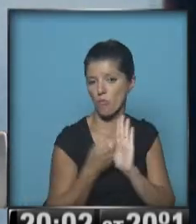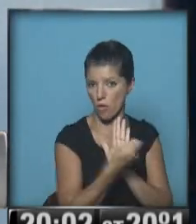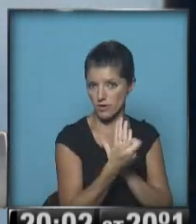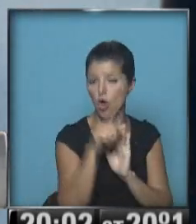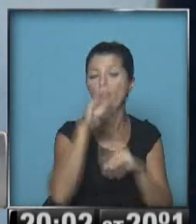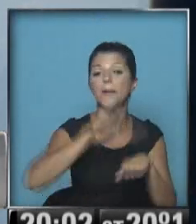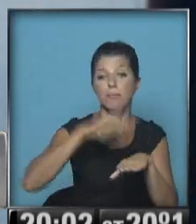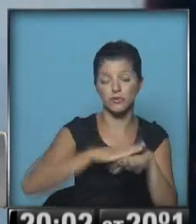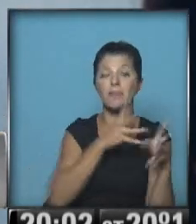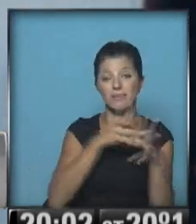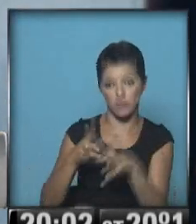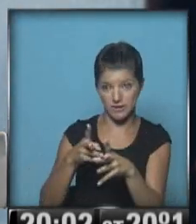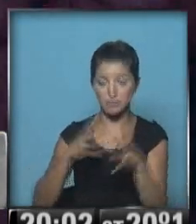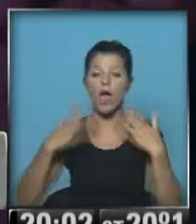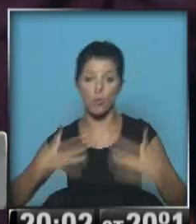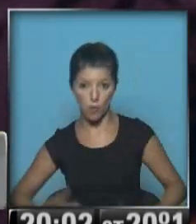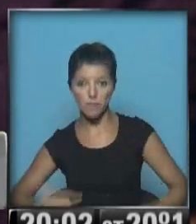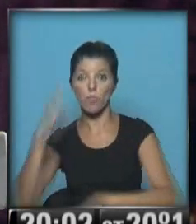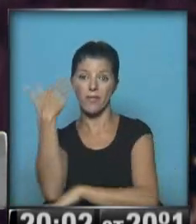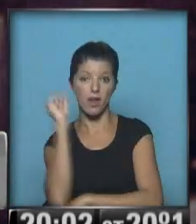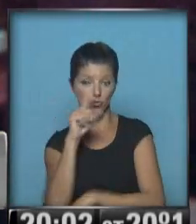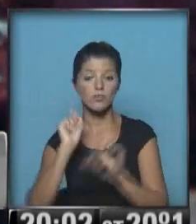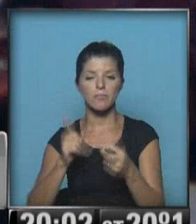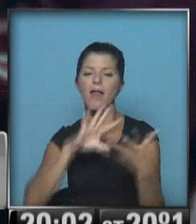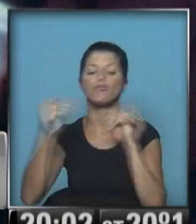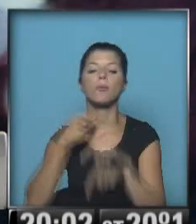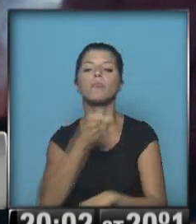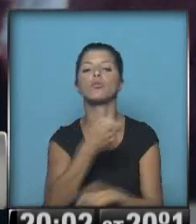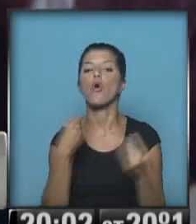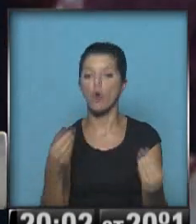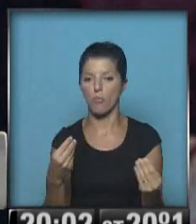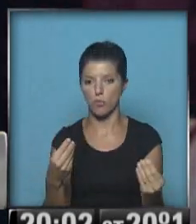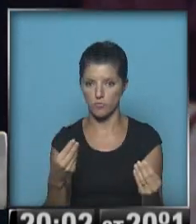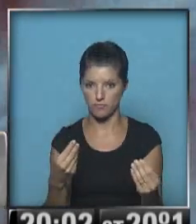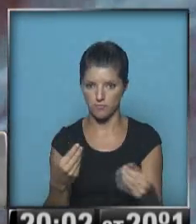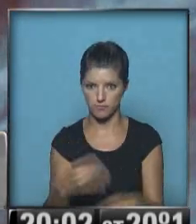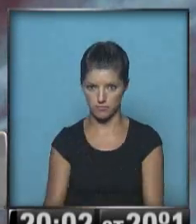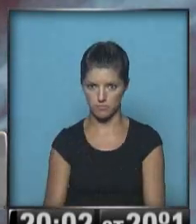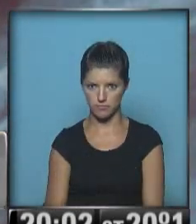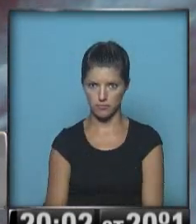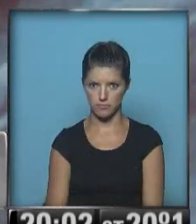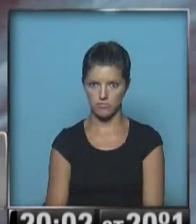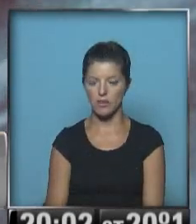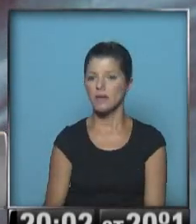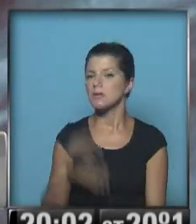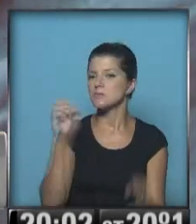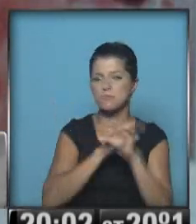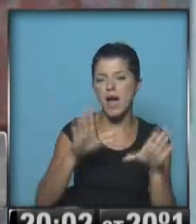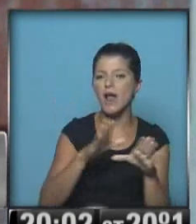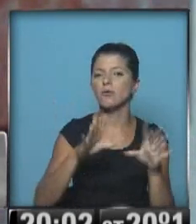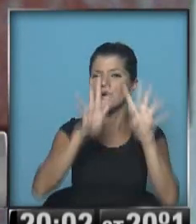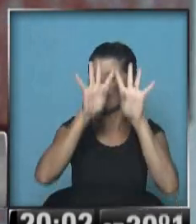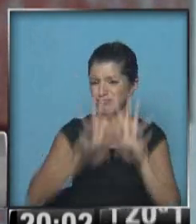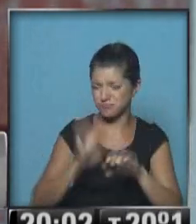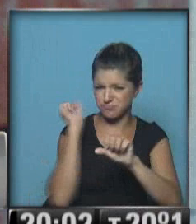uniformes y las banderas Cómo mataban una terrorífica celda